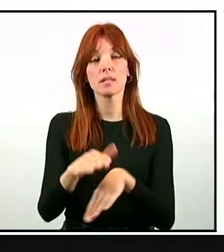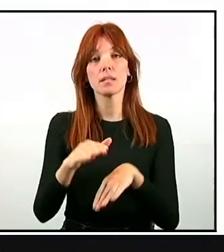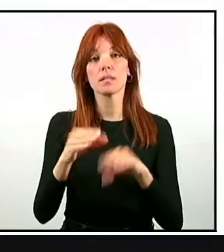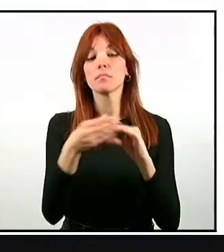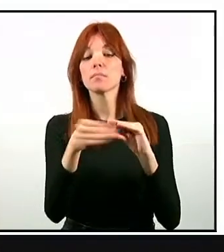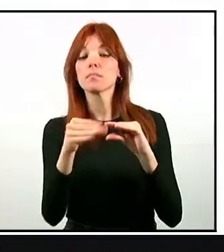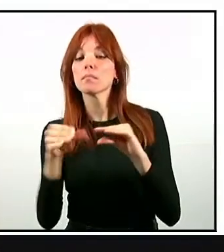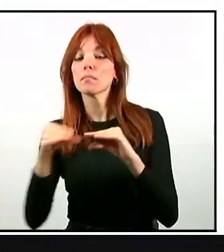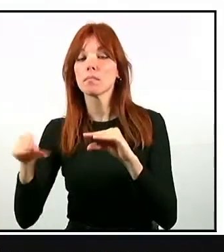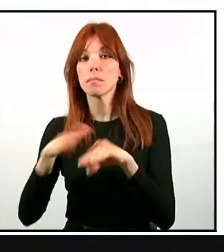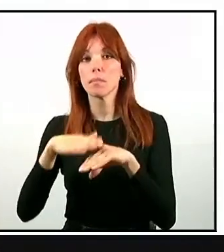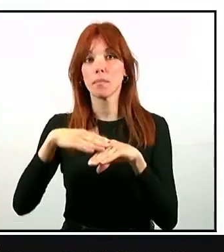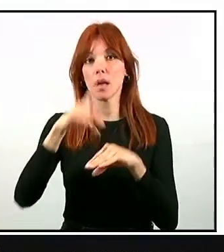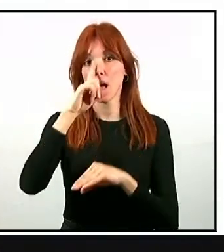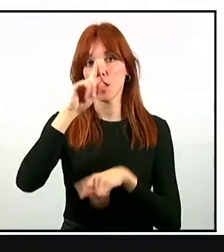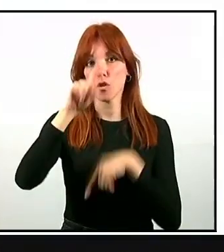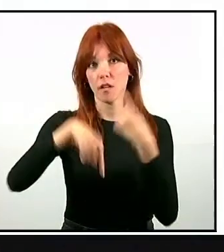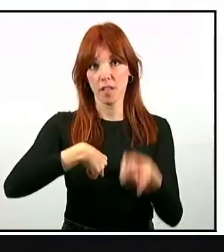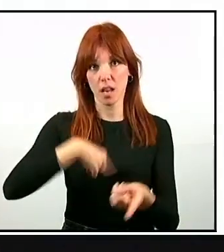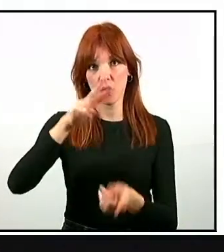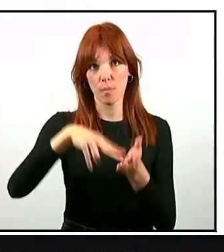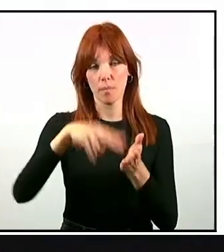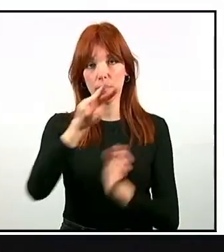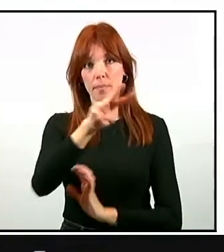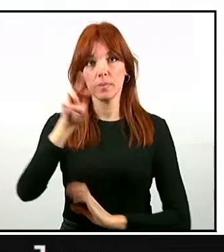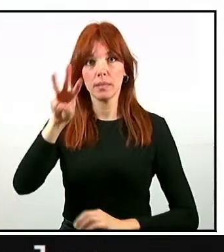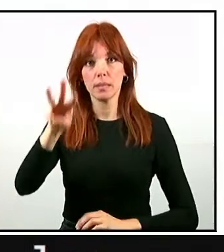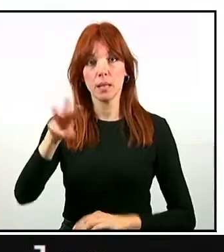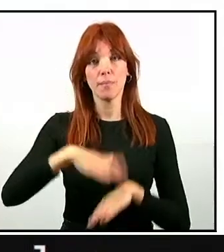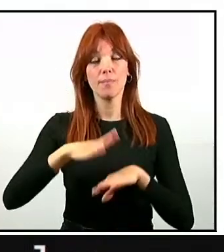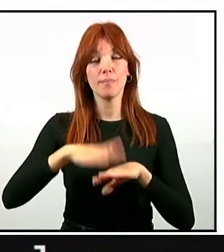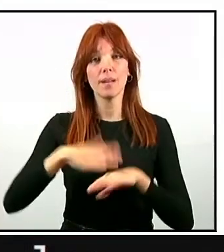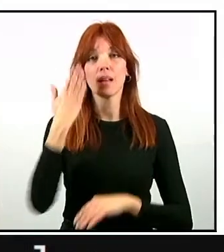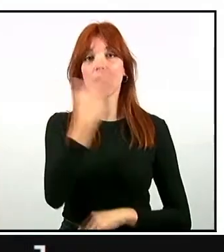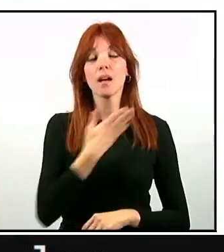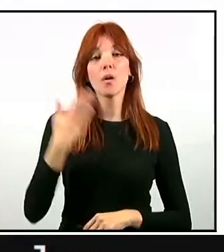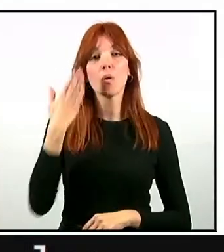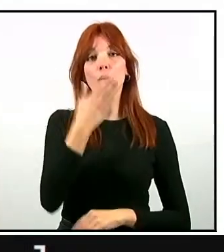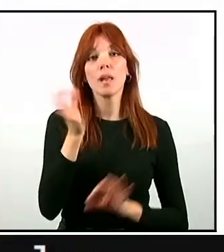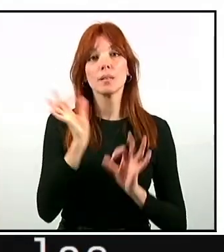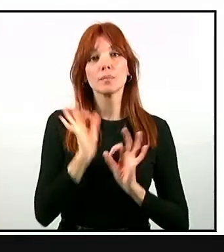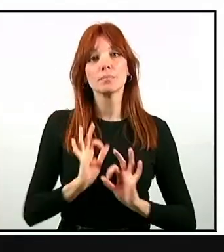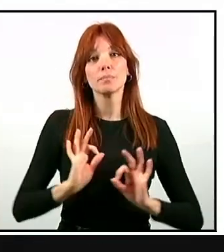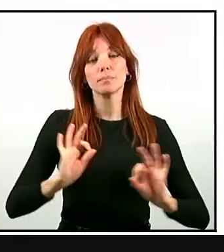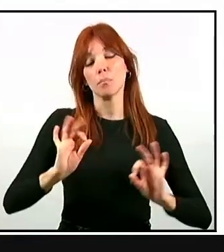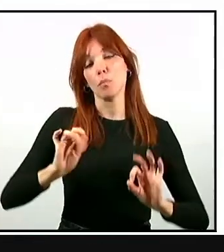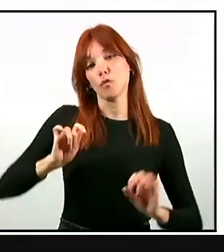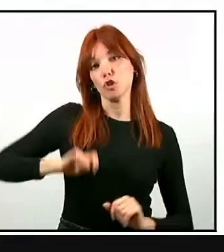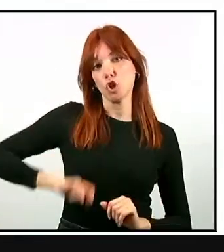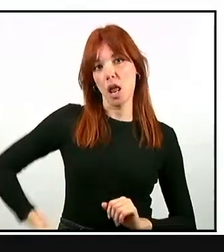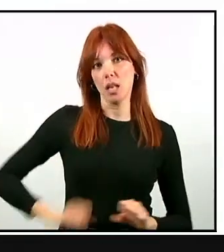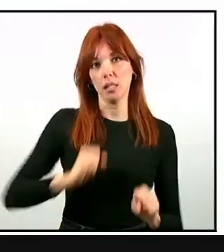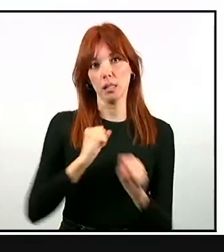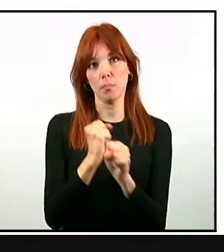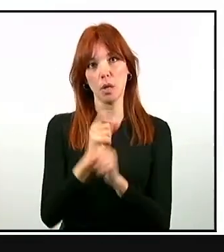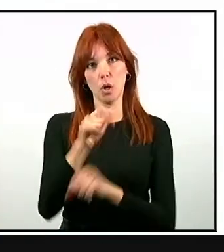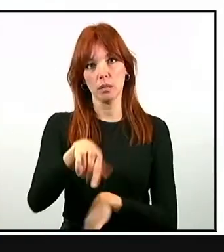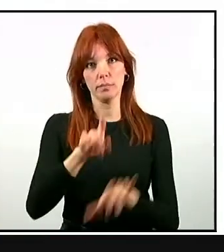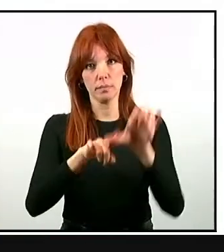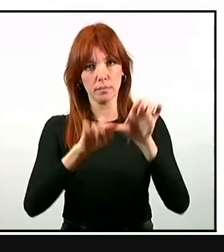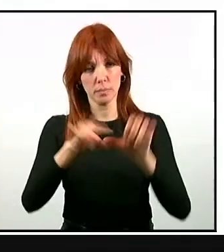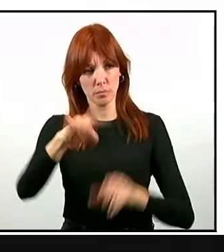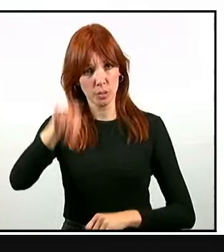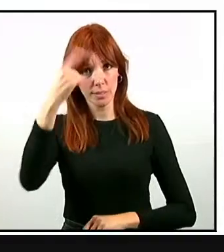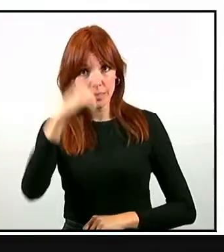para el año 2023 para las escuelas profesionales duales de empleo en Extremadura. Como bien sabrán ustedes, las